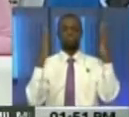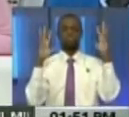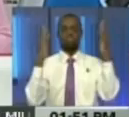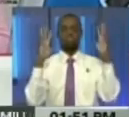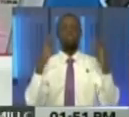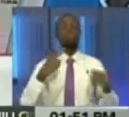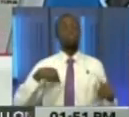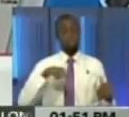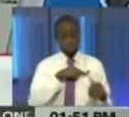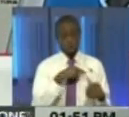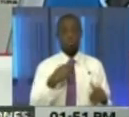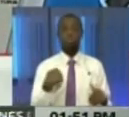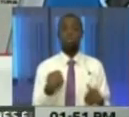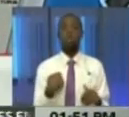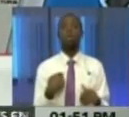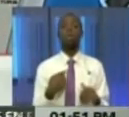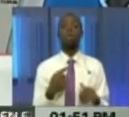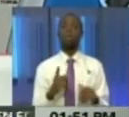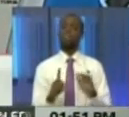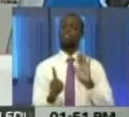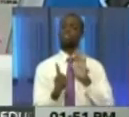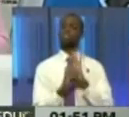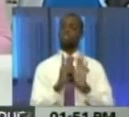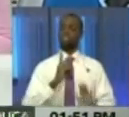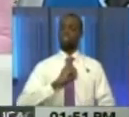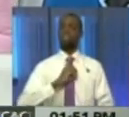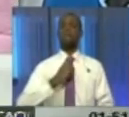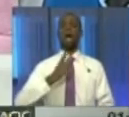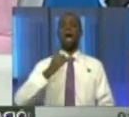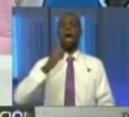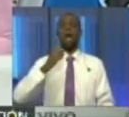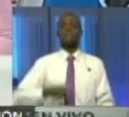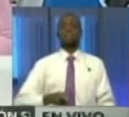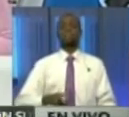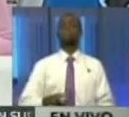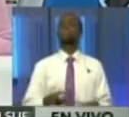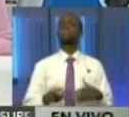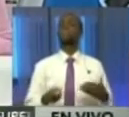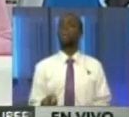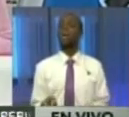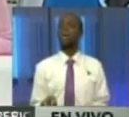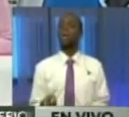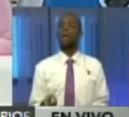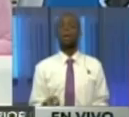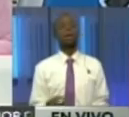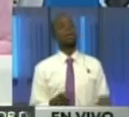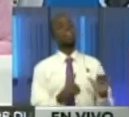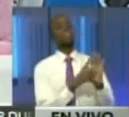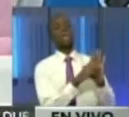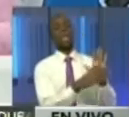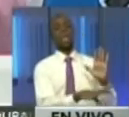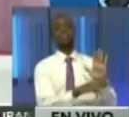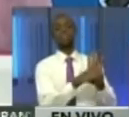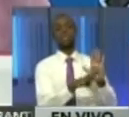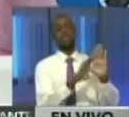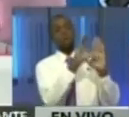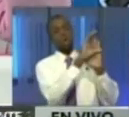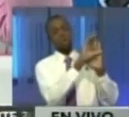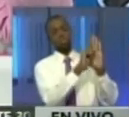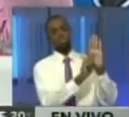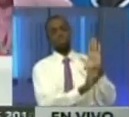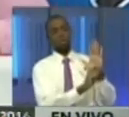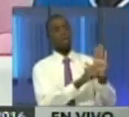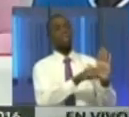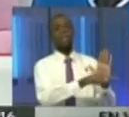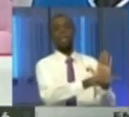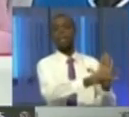Nuestro deber está con la garantía de los derechos constitucionales del